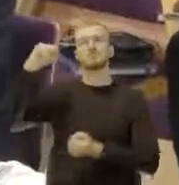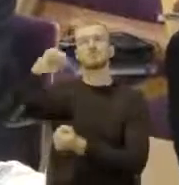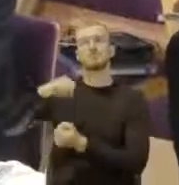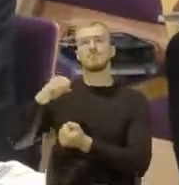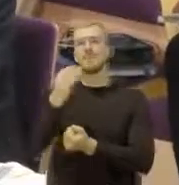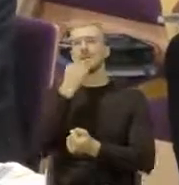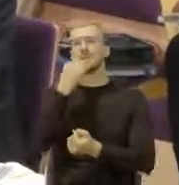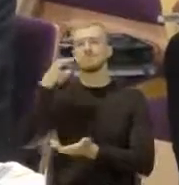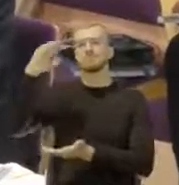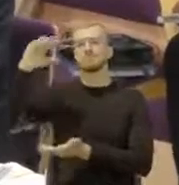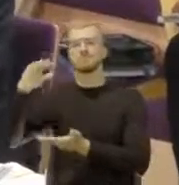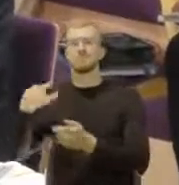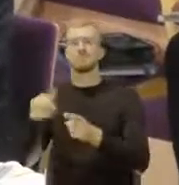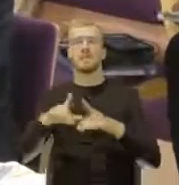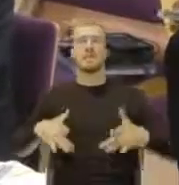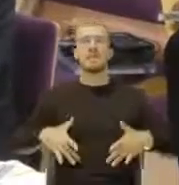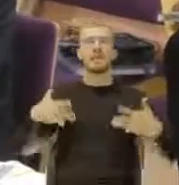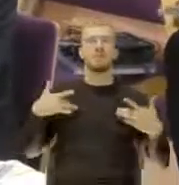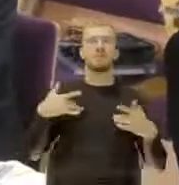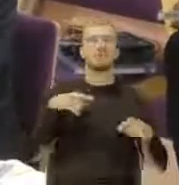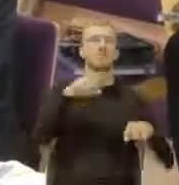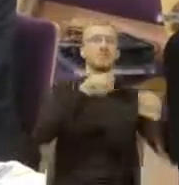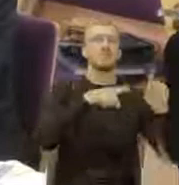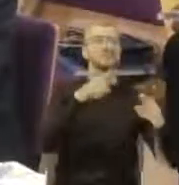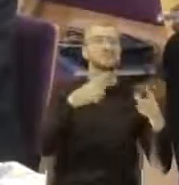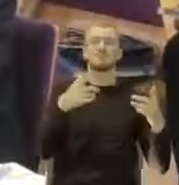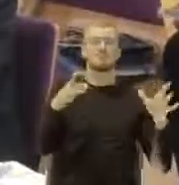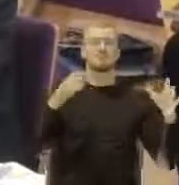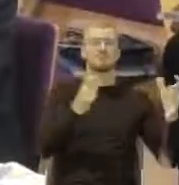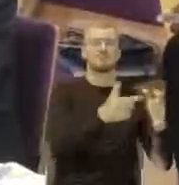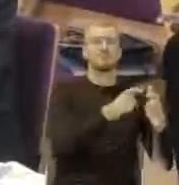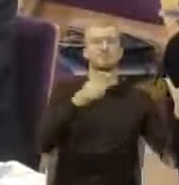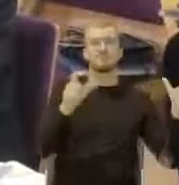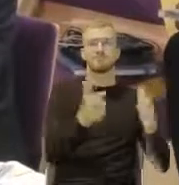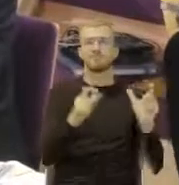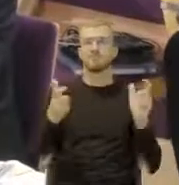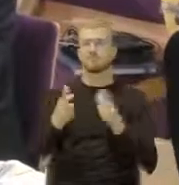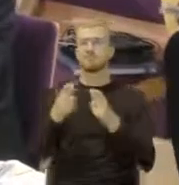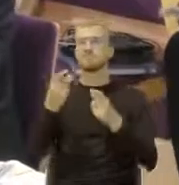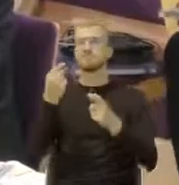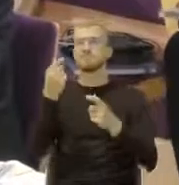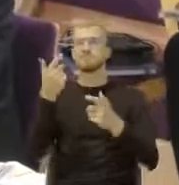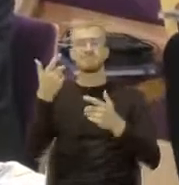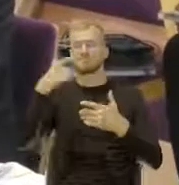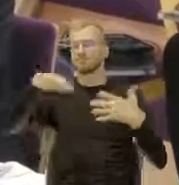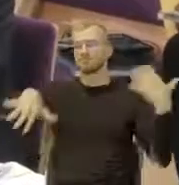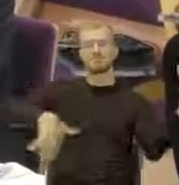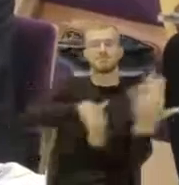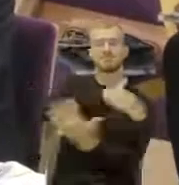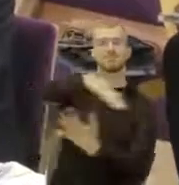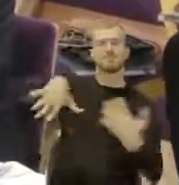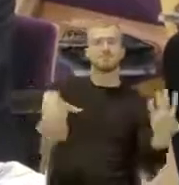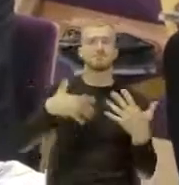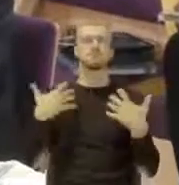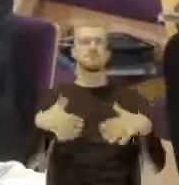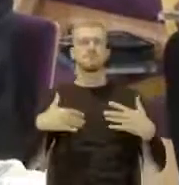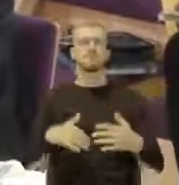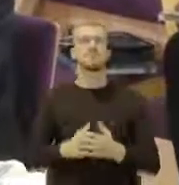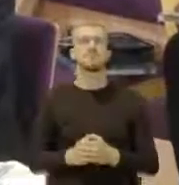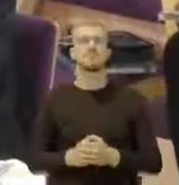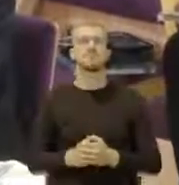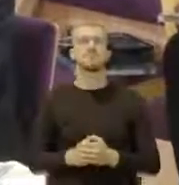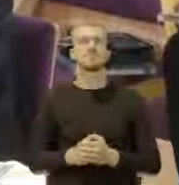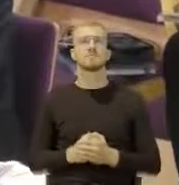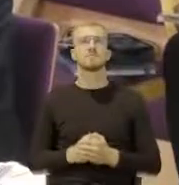familiar. Pero nunca nos imaginamos, diría yo, hace un año para acá, que uno de los principales problemas de las